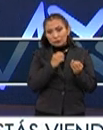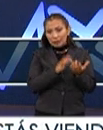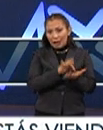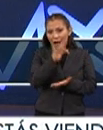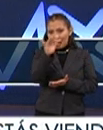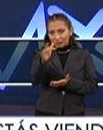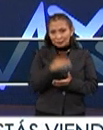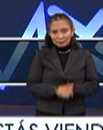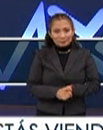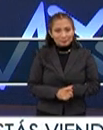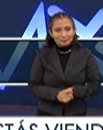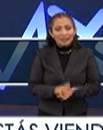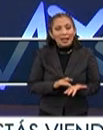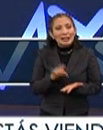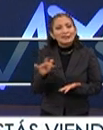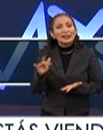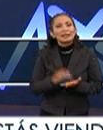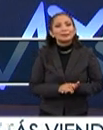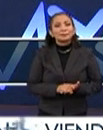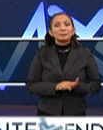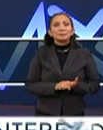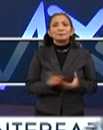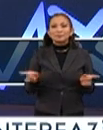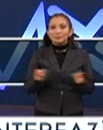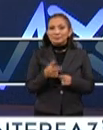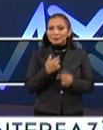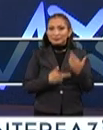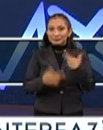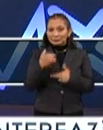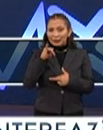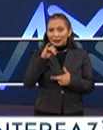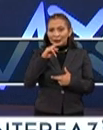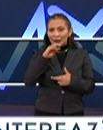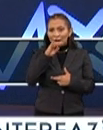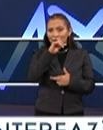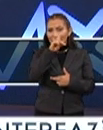Muchísimas gracias por su Muchas gracias, Omar. Gracias. Gracias. Una pausa, regresamos. Esto es Interfaz.